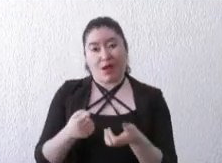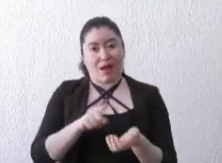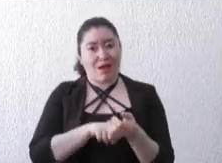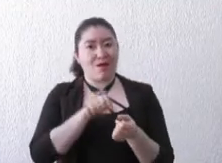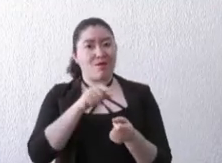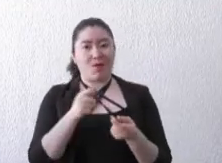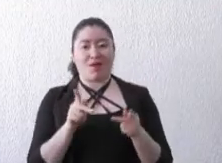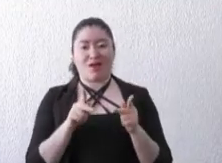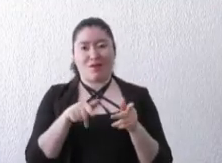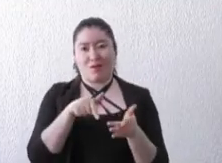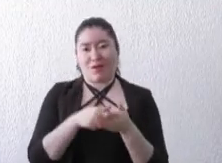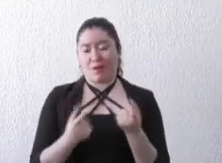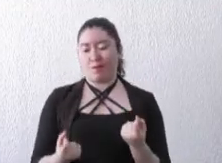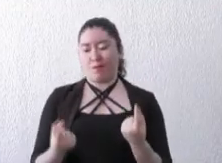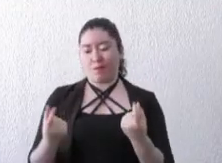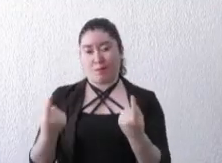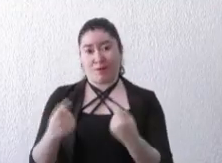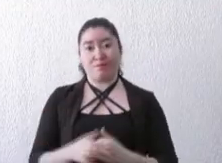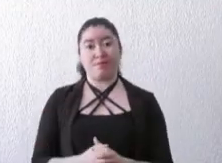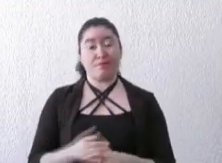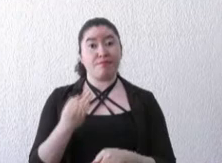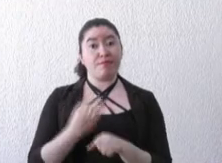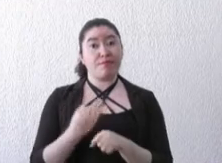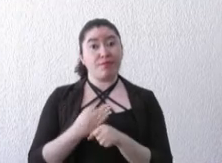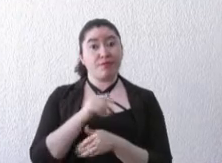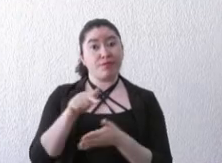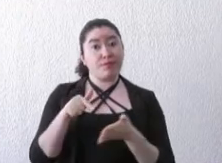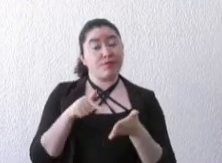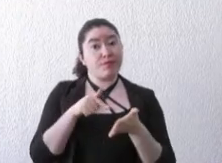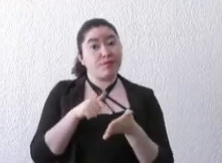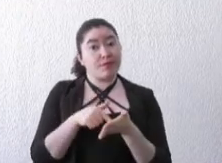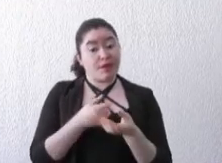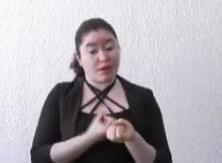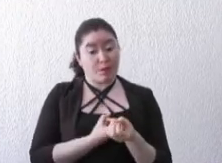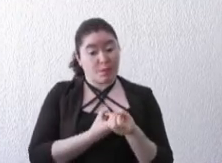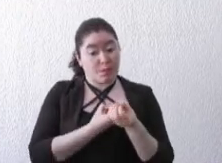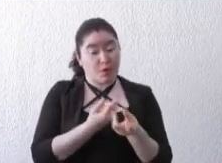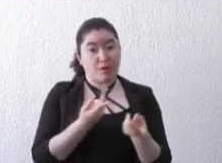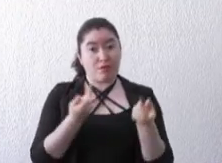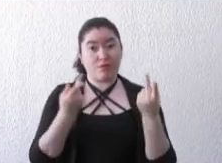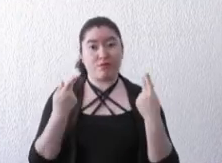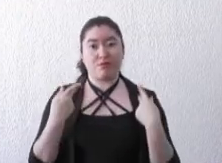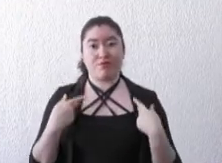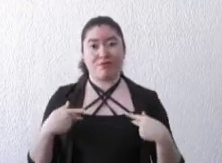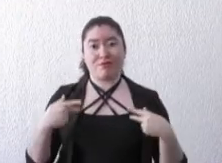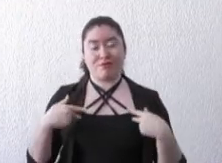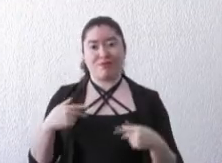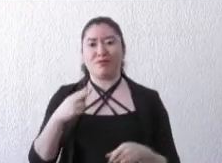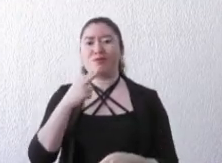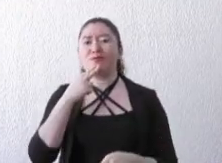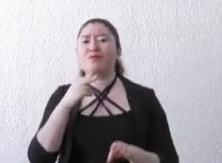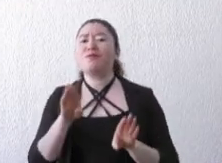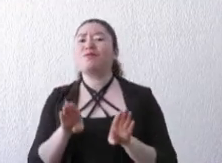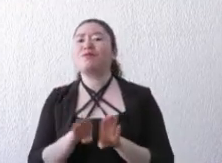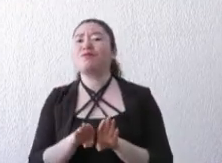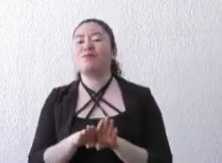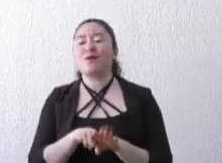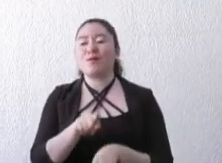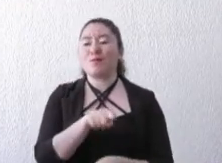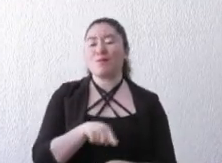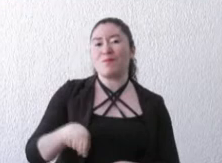hoy un espacio que se le va a entregar a la comunidad y que va a ser de uso y de goce